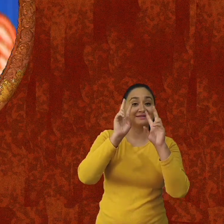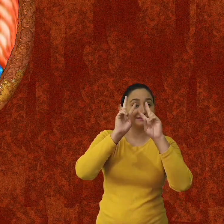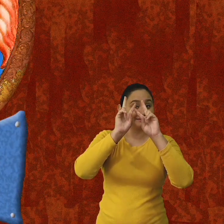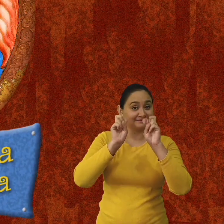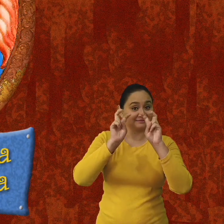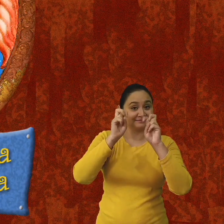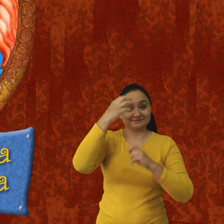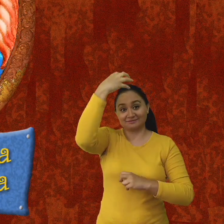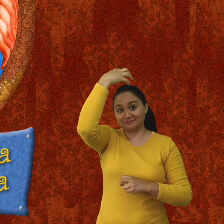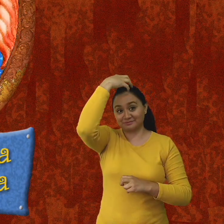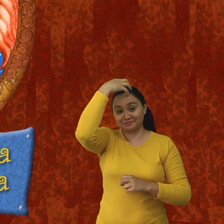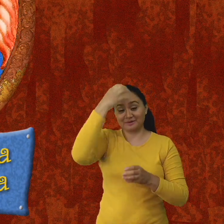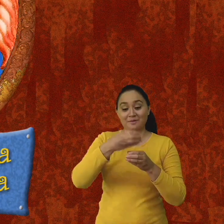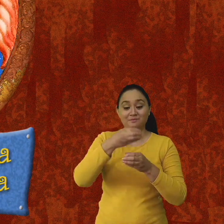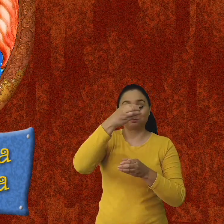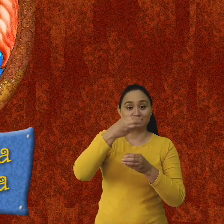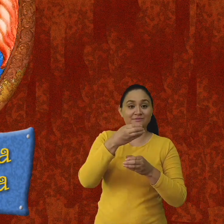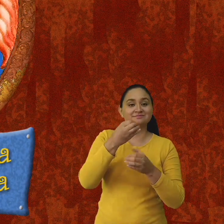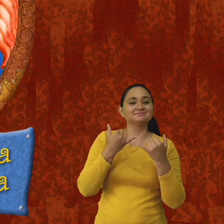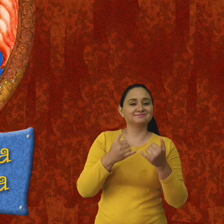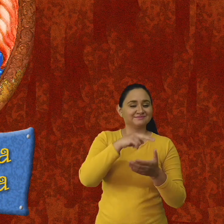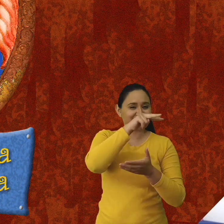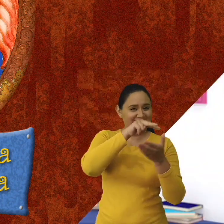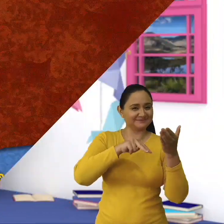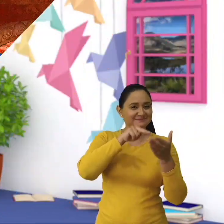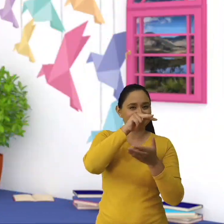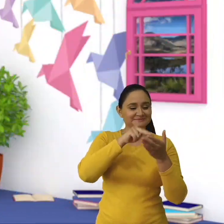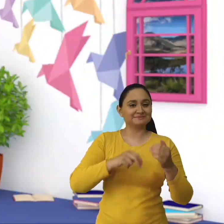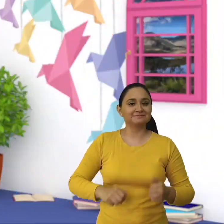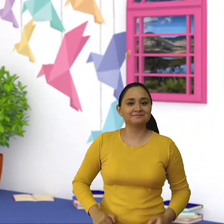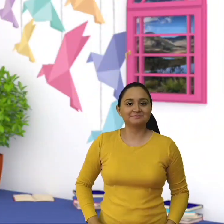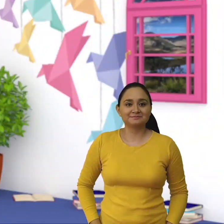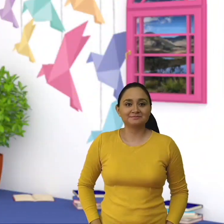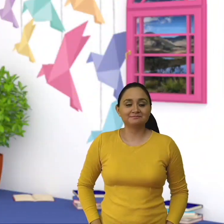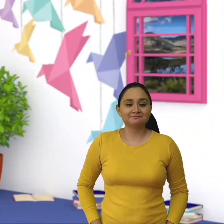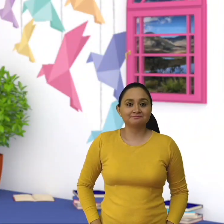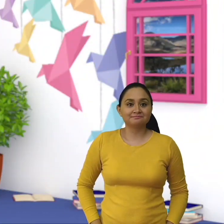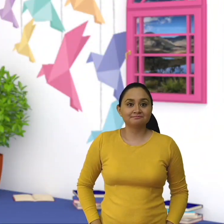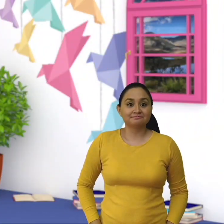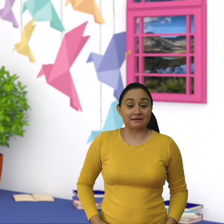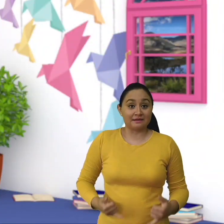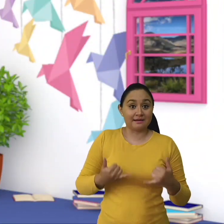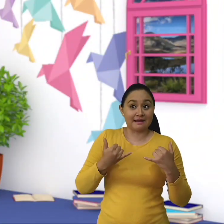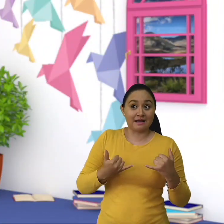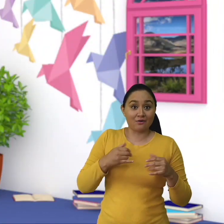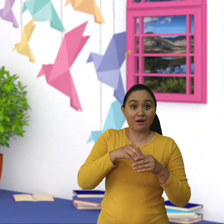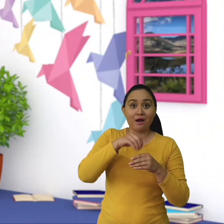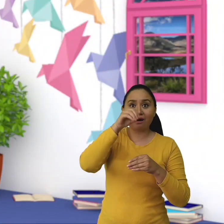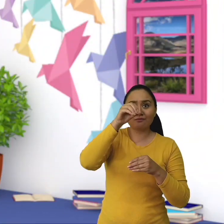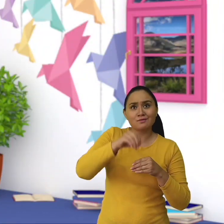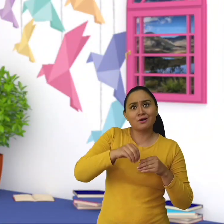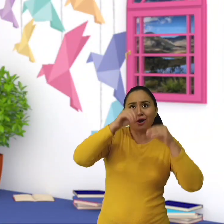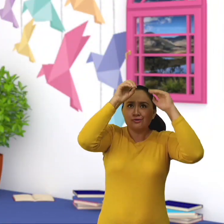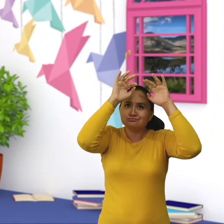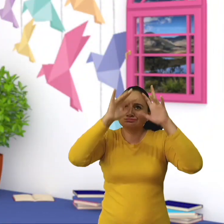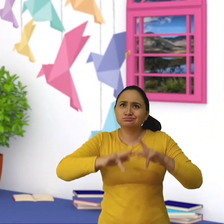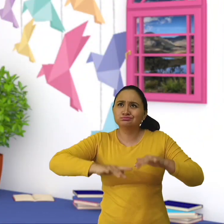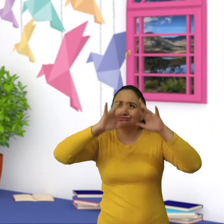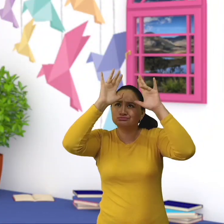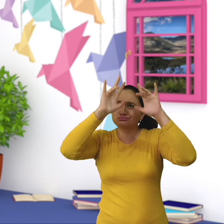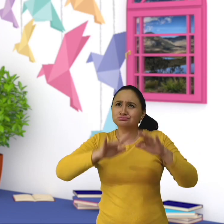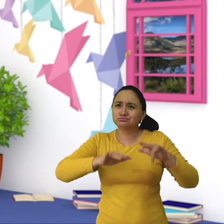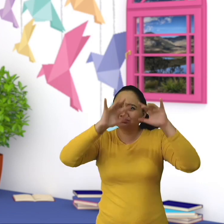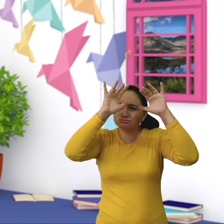Soto. Hoy vamos a leer esta historia. Hoy llueve a cántaros y tengo una manchita de tristeza en